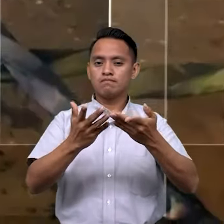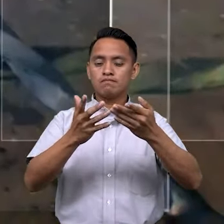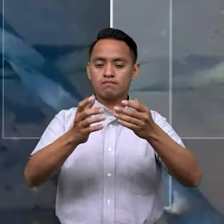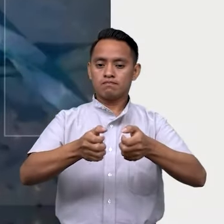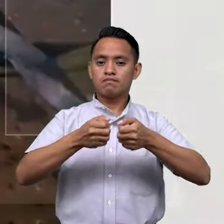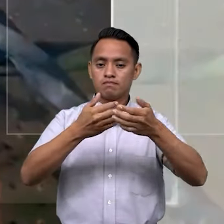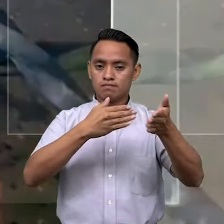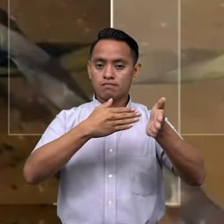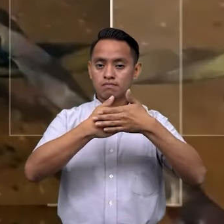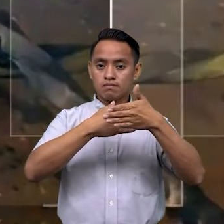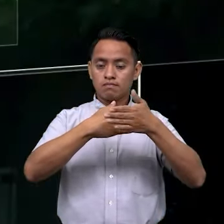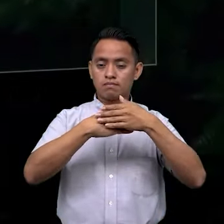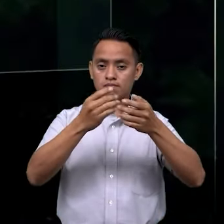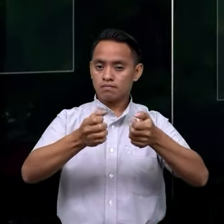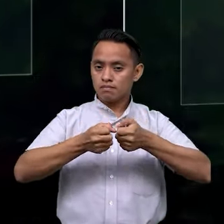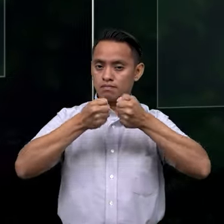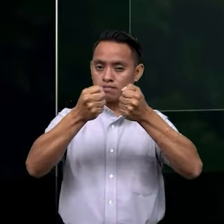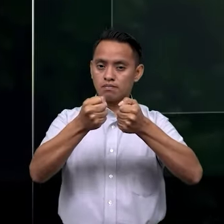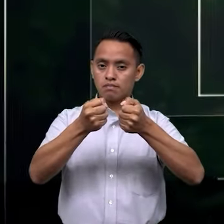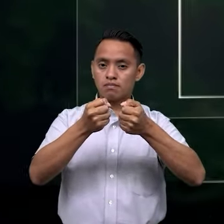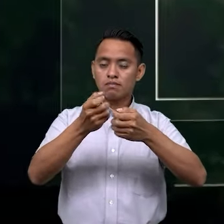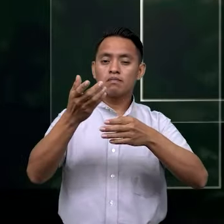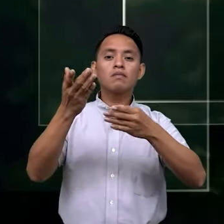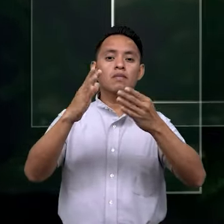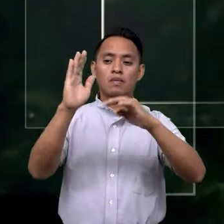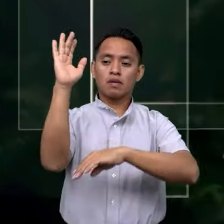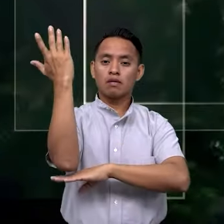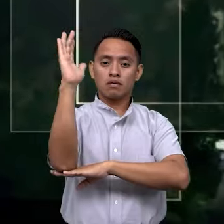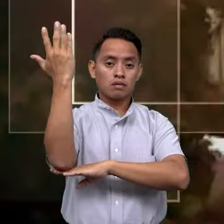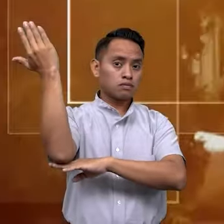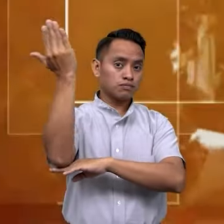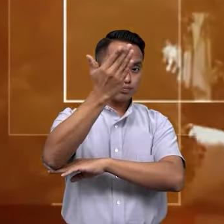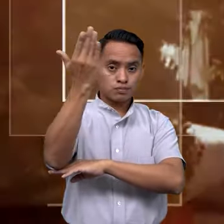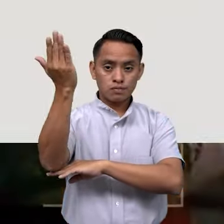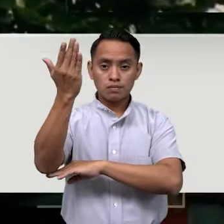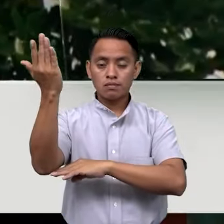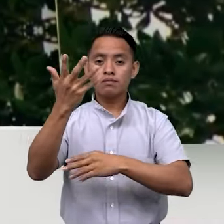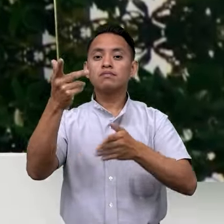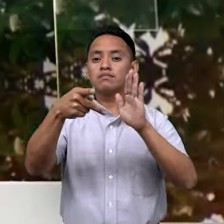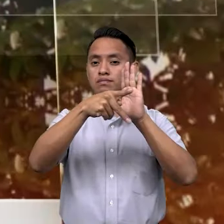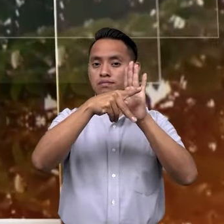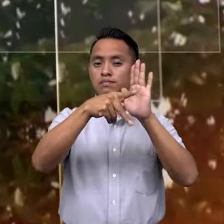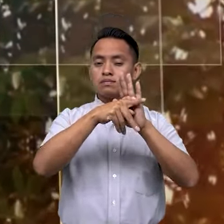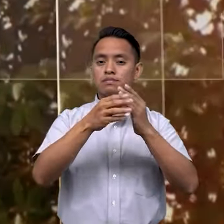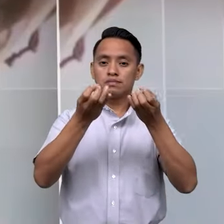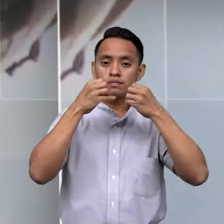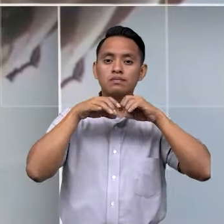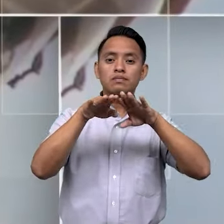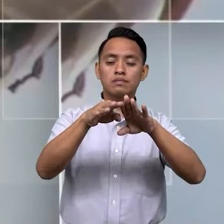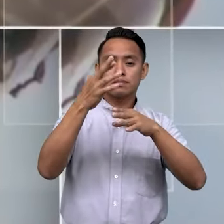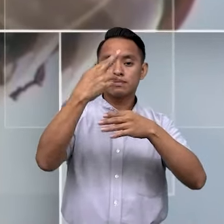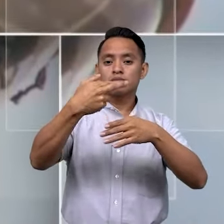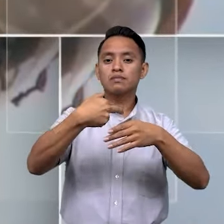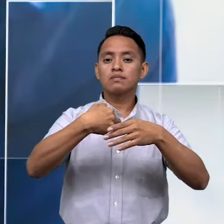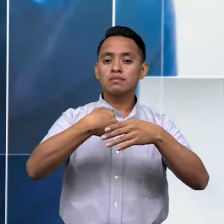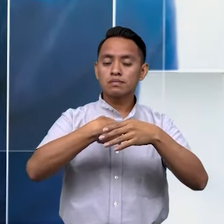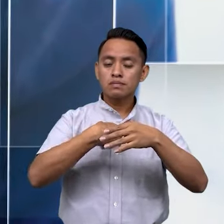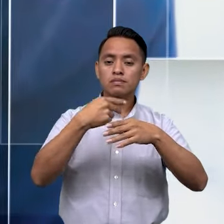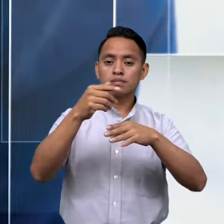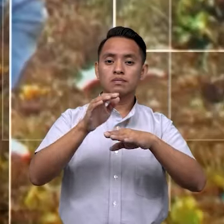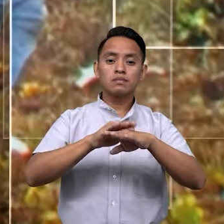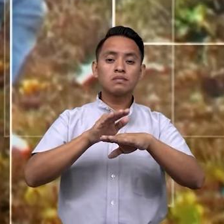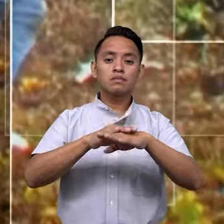Reforcemos puertas y ventanas. Podemos los árboles cercanos a nuestras viviendas que generen peligro. Informemos a las autoridades